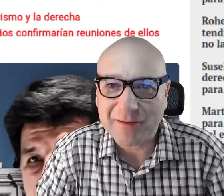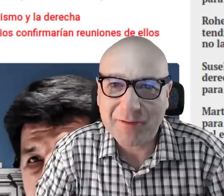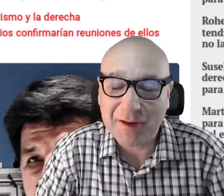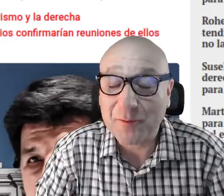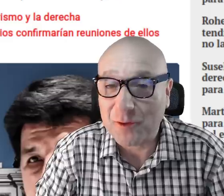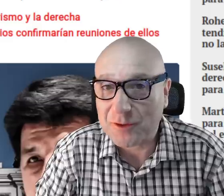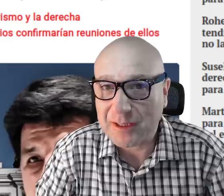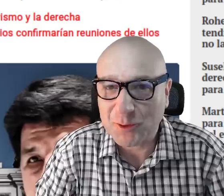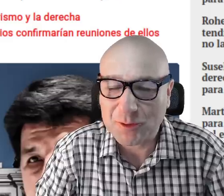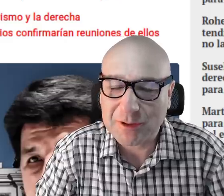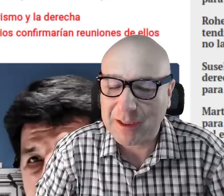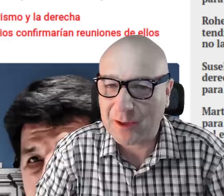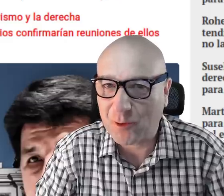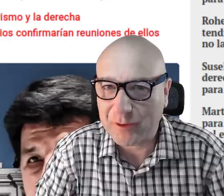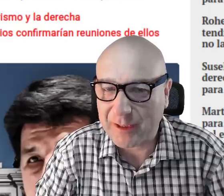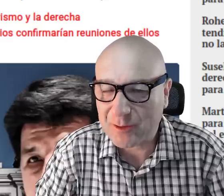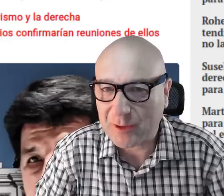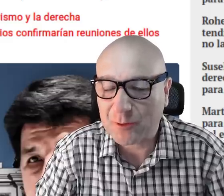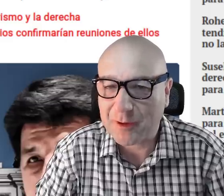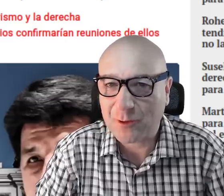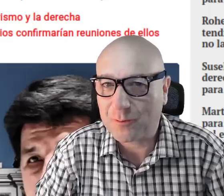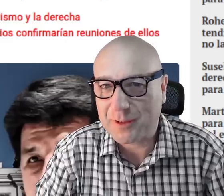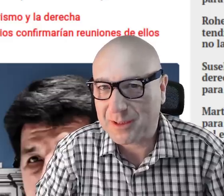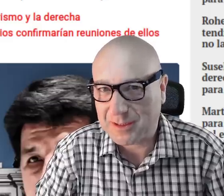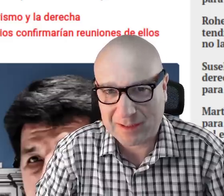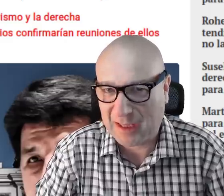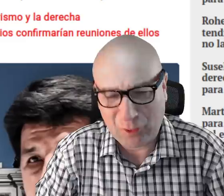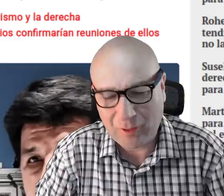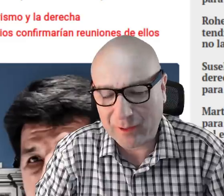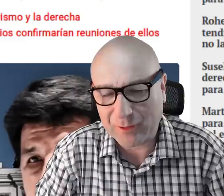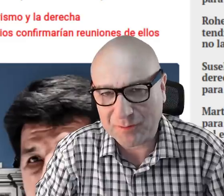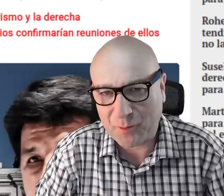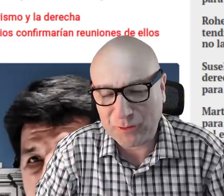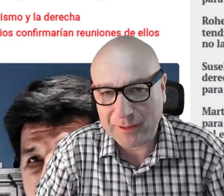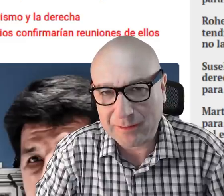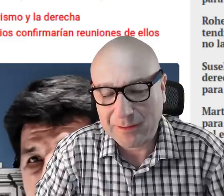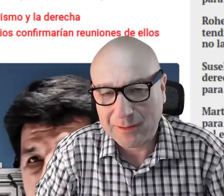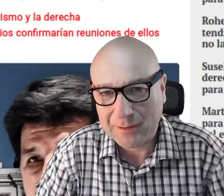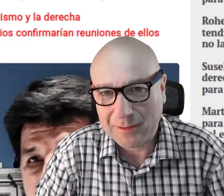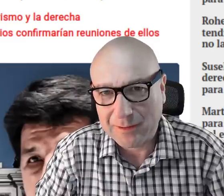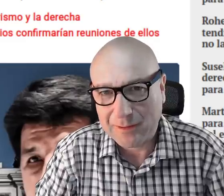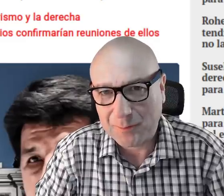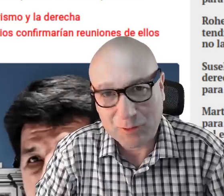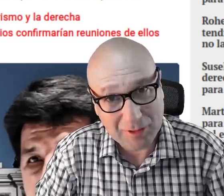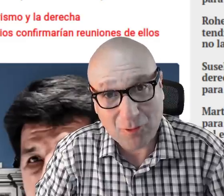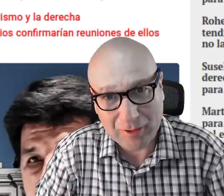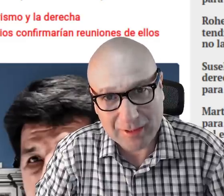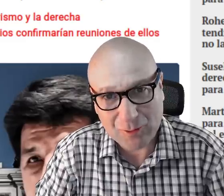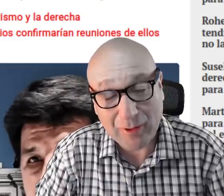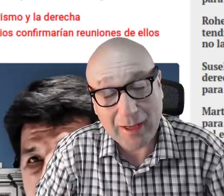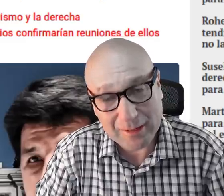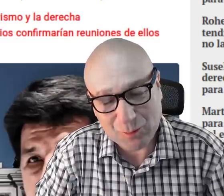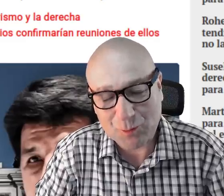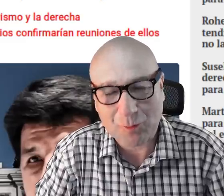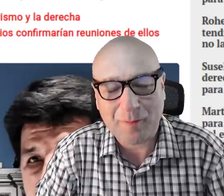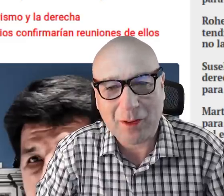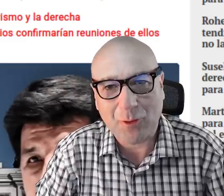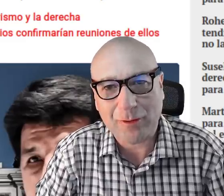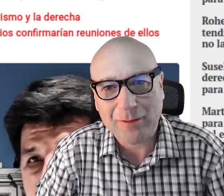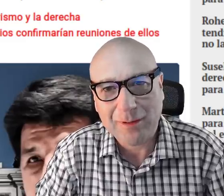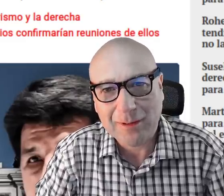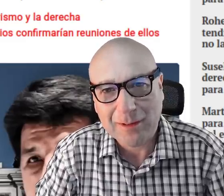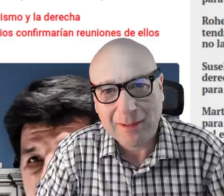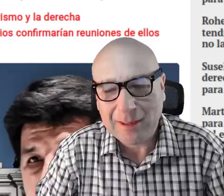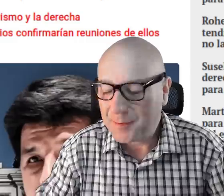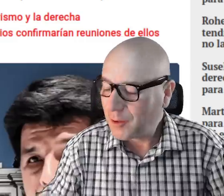competencias se refiere. Por lo tanto, si el Congreso ha tomado competencias que no le corresponden, pues el Congreso es